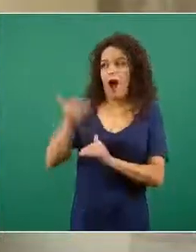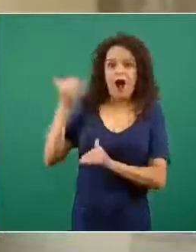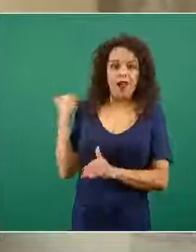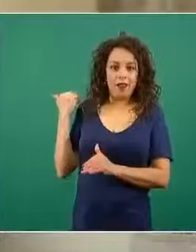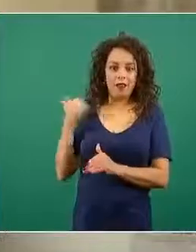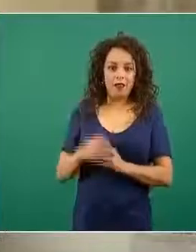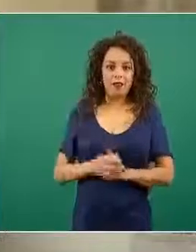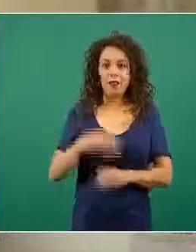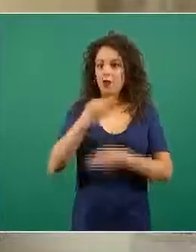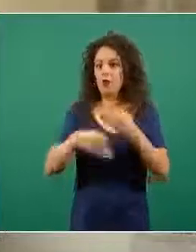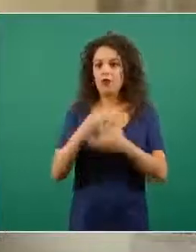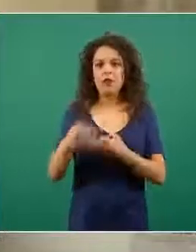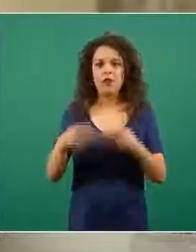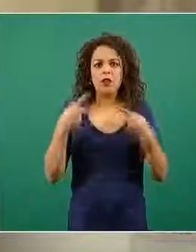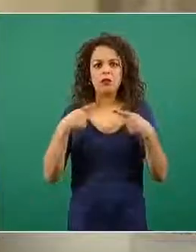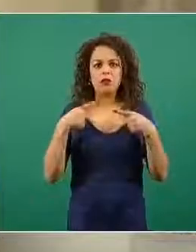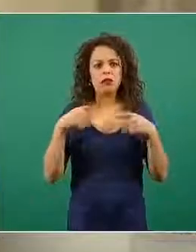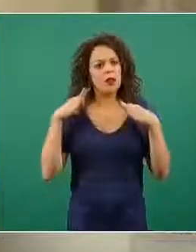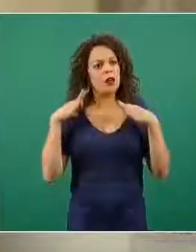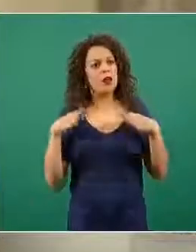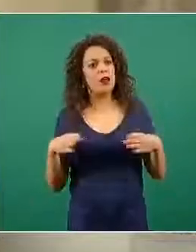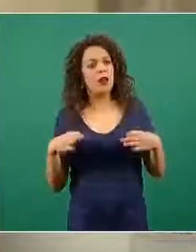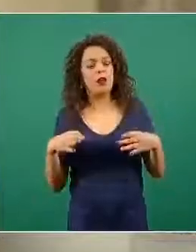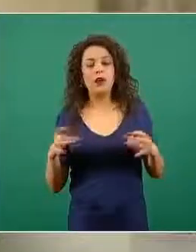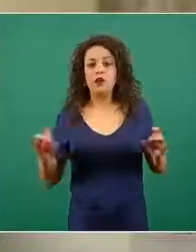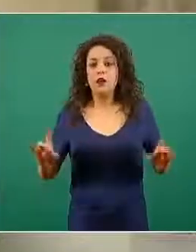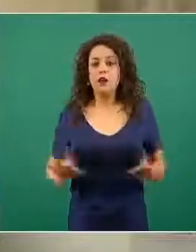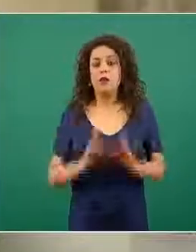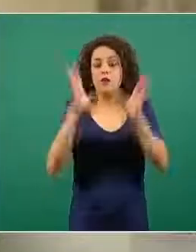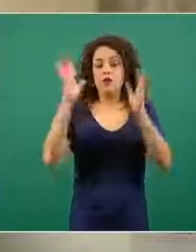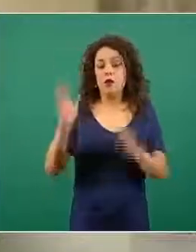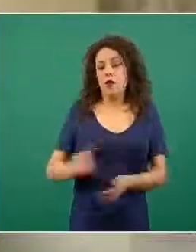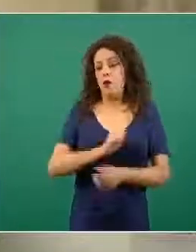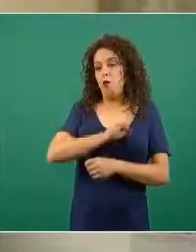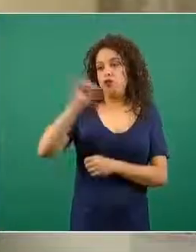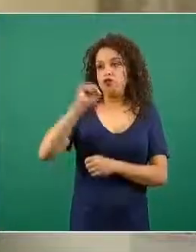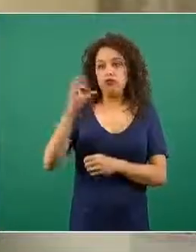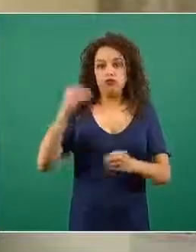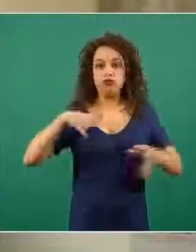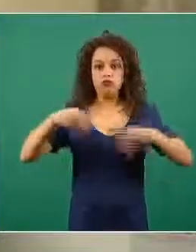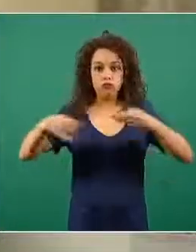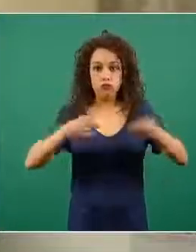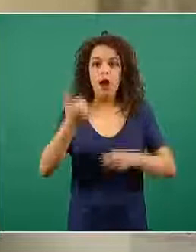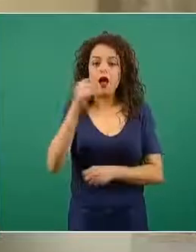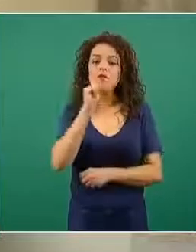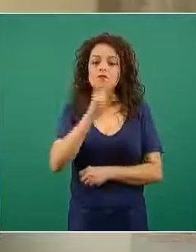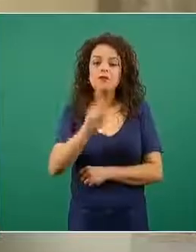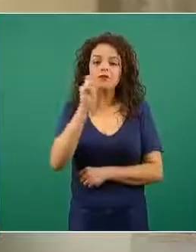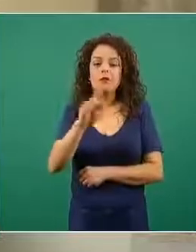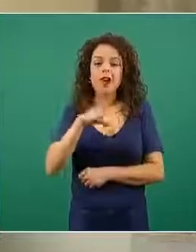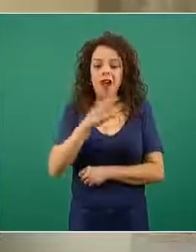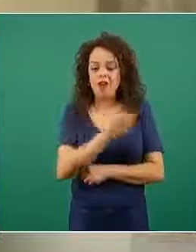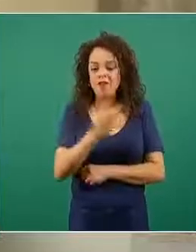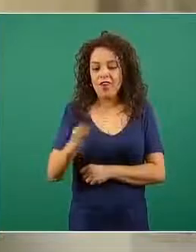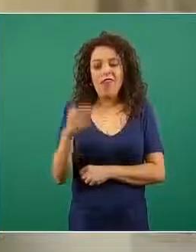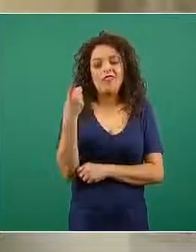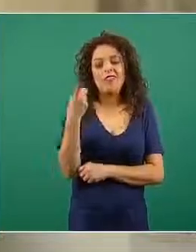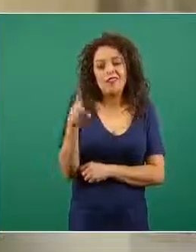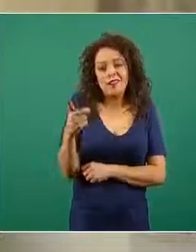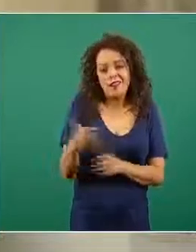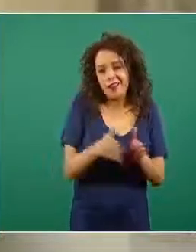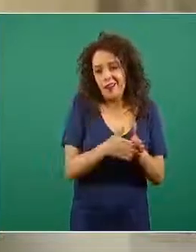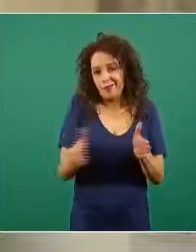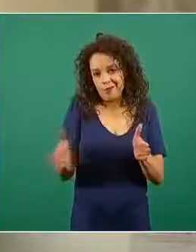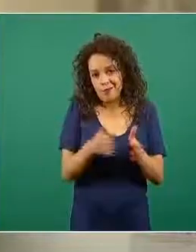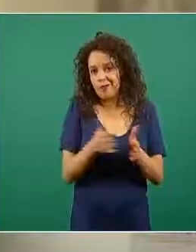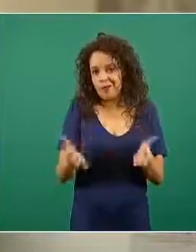se relajaron las medidas y ¡pum!, los contagios fueron para arriba. También se atravesó diciembre, pero es algo que creo que